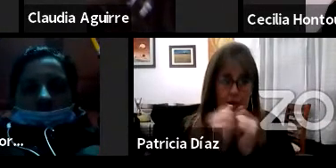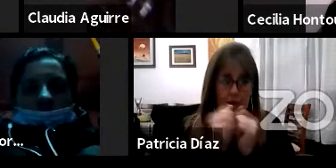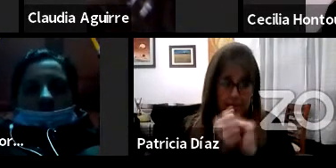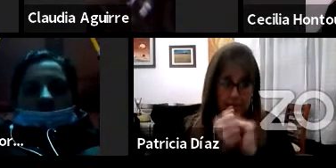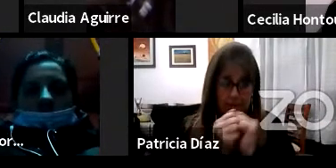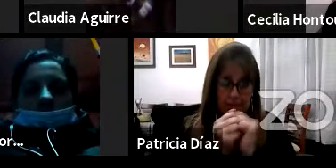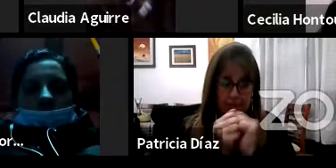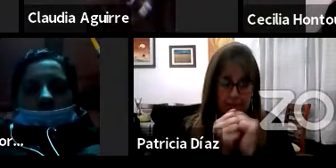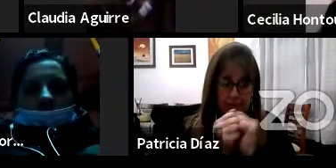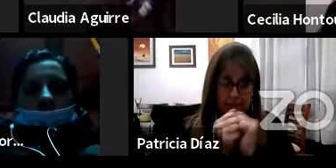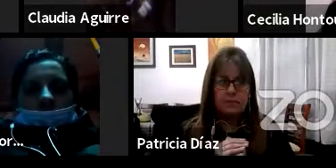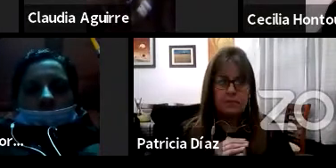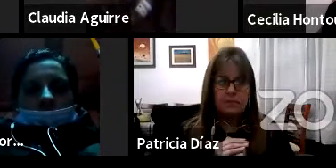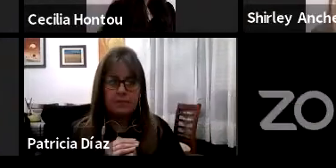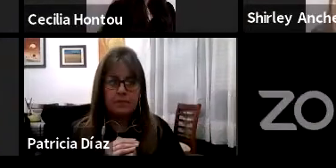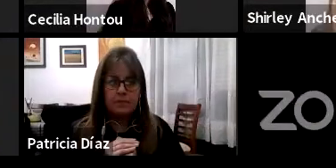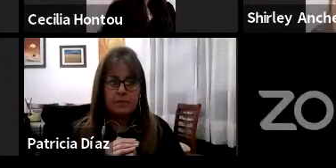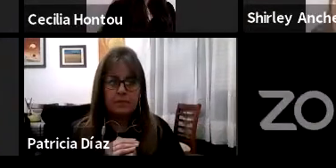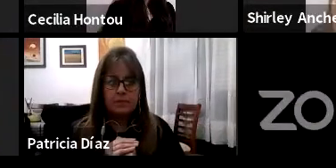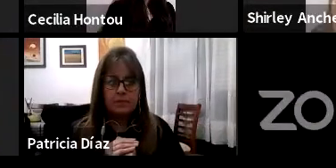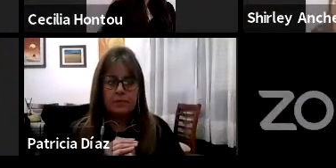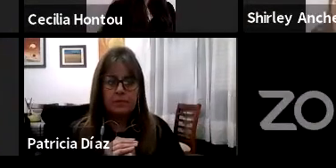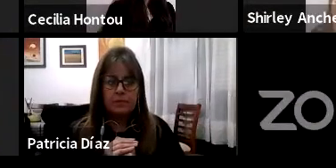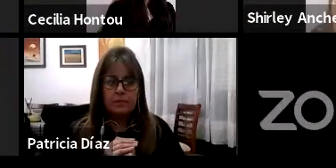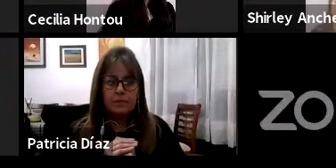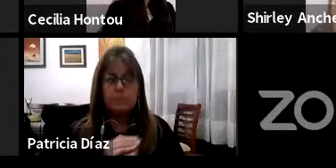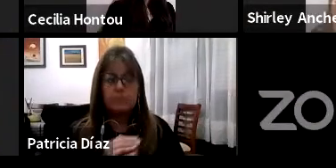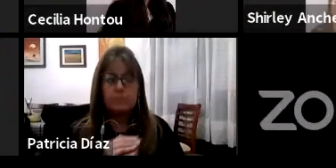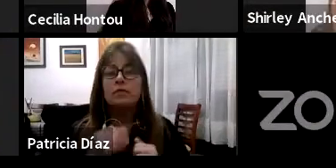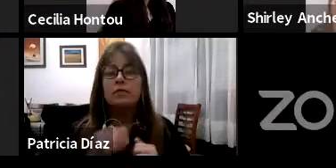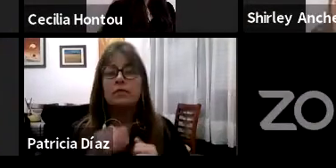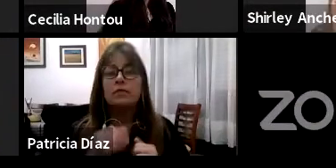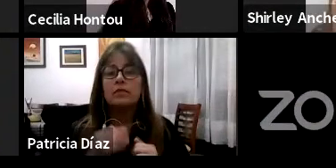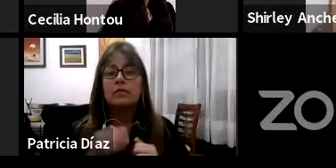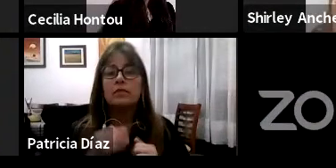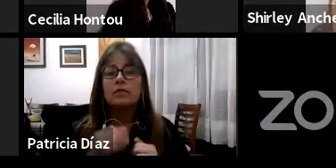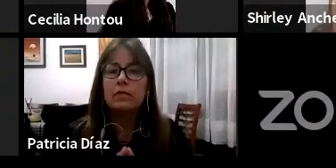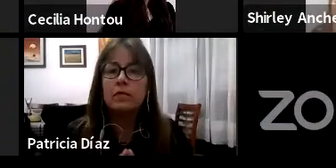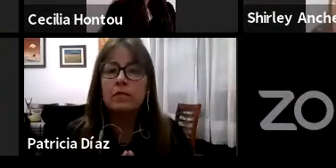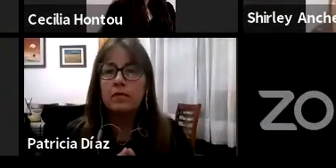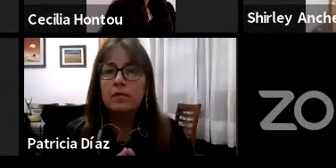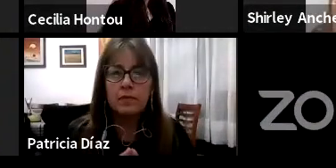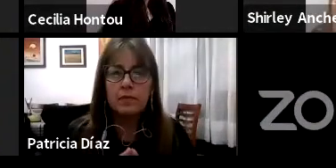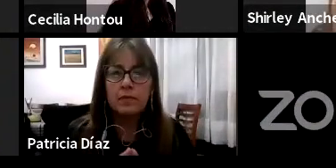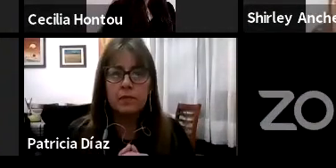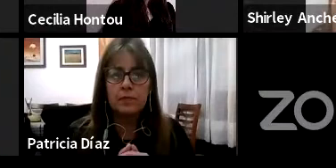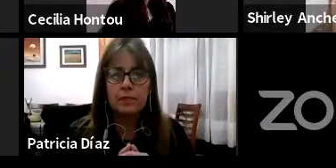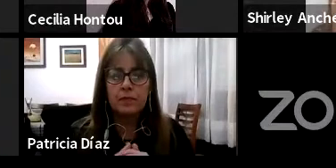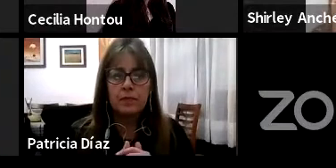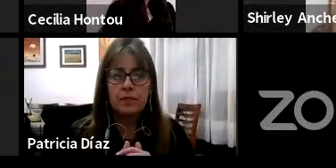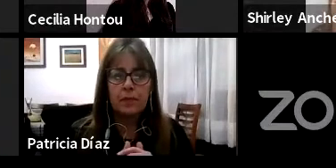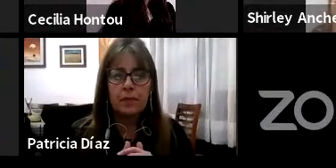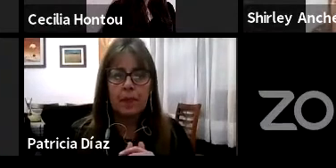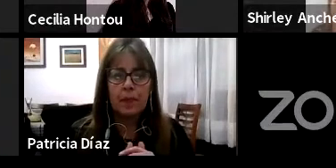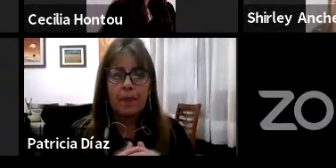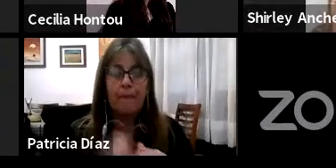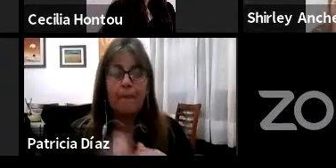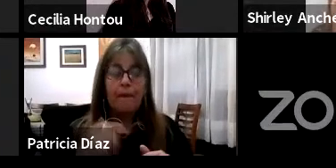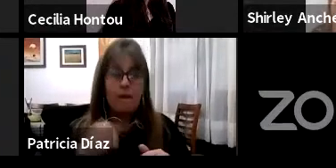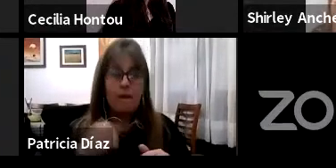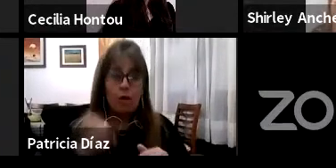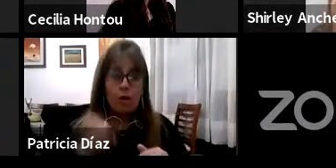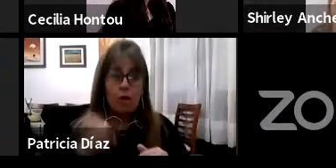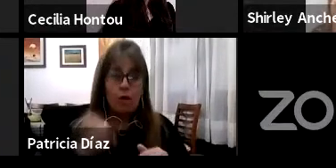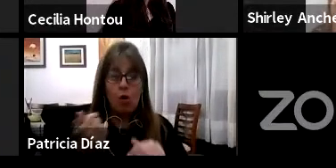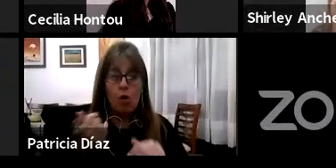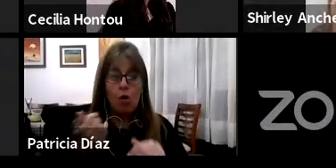Nosotros con AFAUCO formamos parte, perdón, no sé si ya... Sí, dale. Ya. Con AFAUCO formamos parte de la Federación de